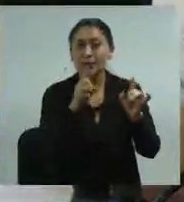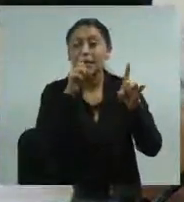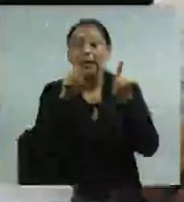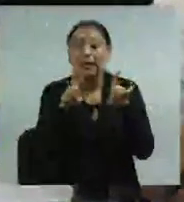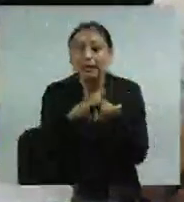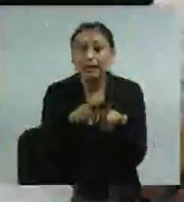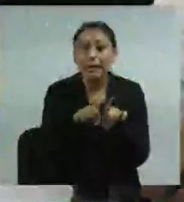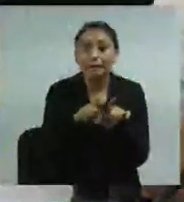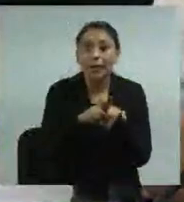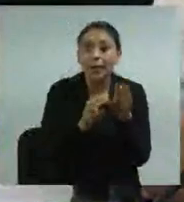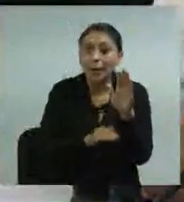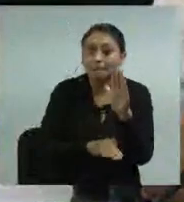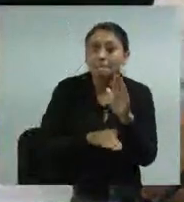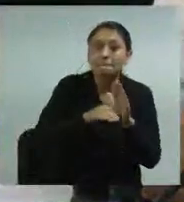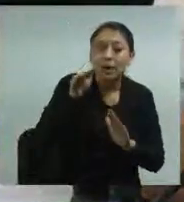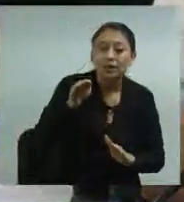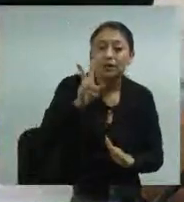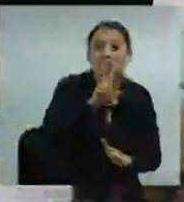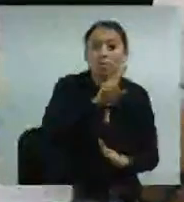tener